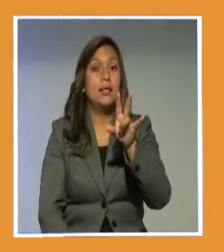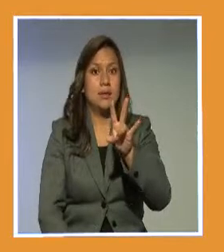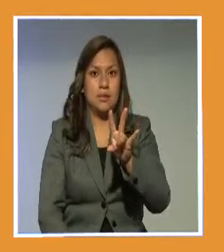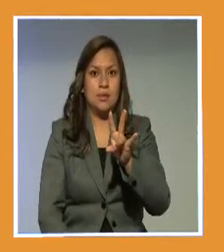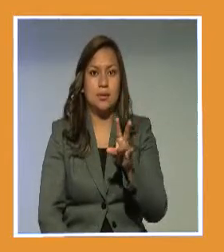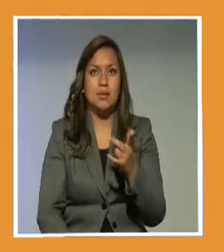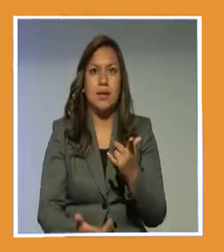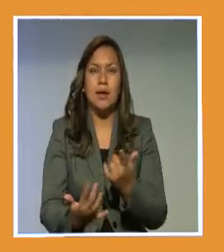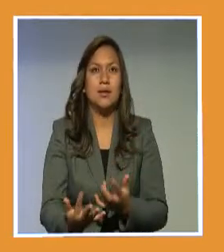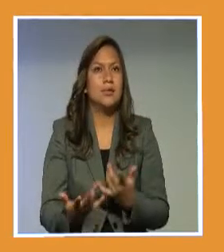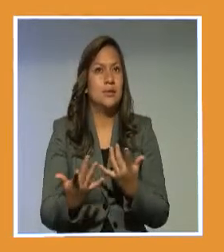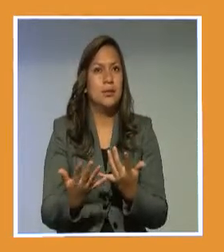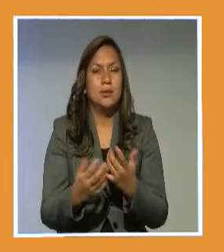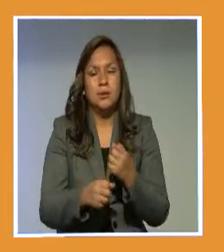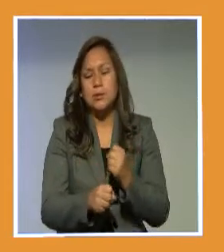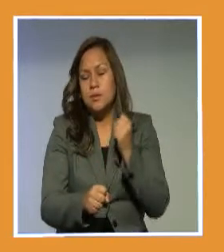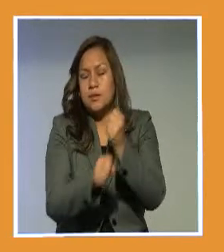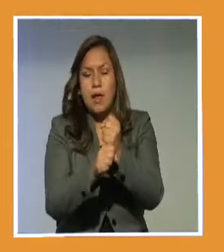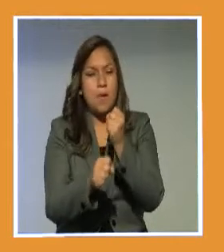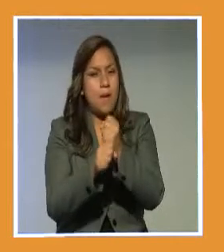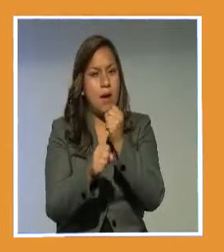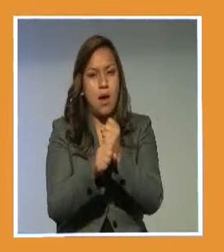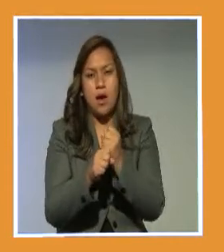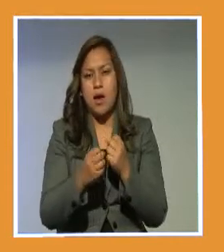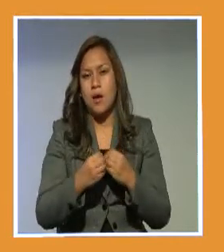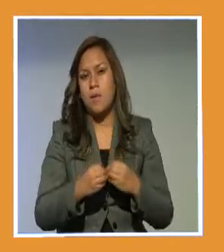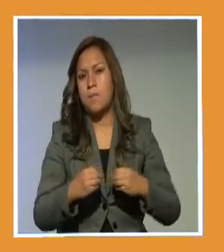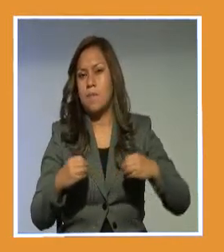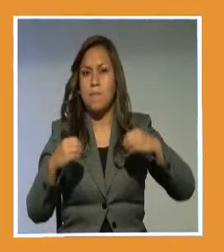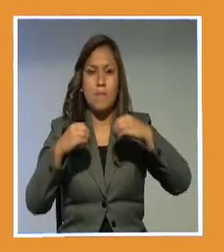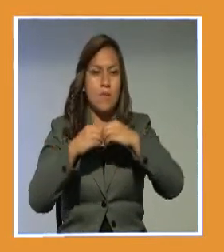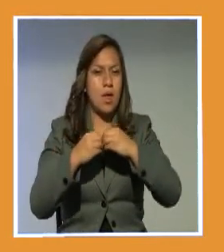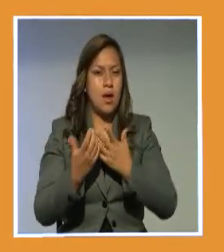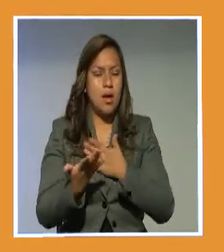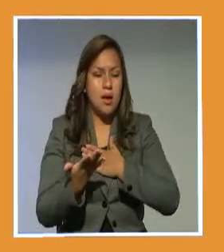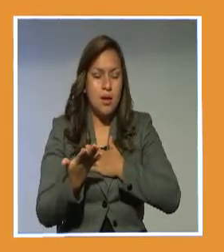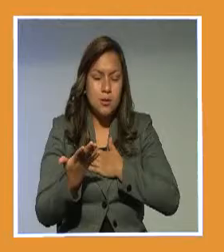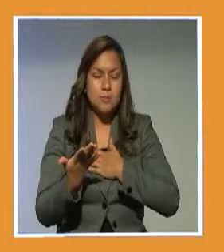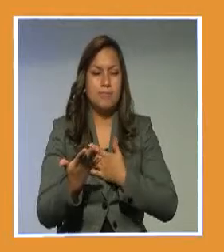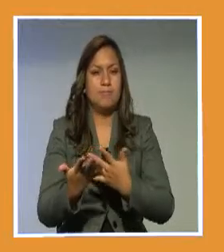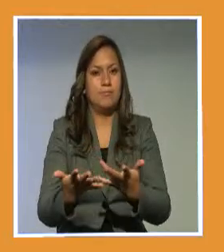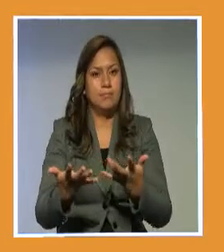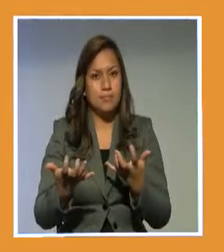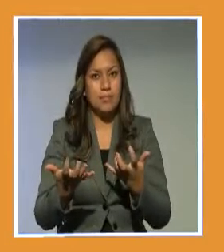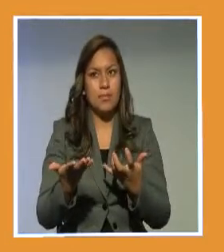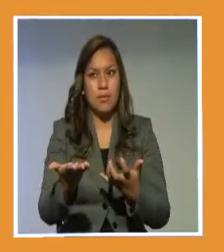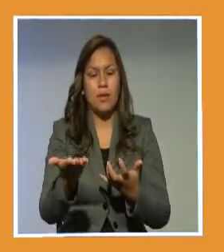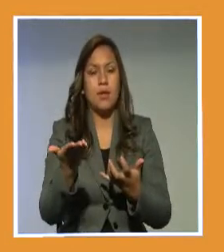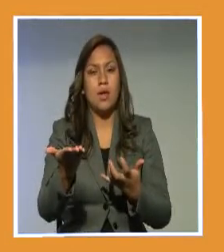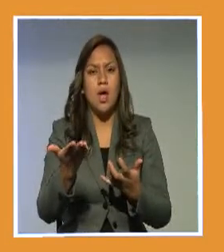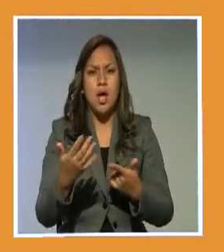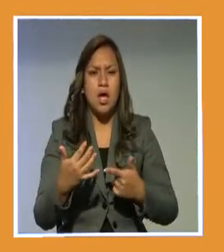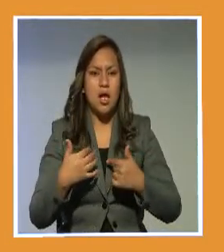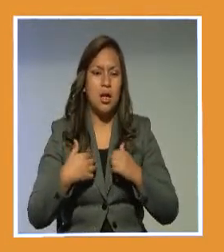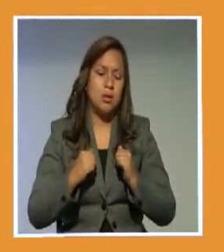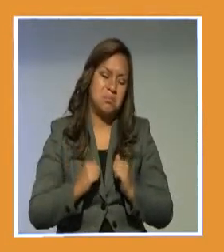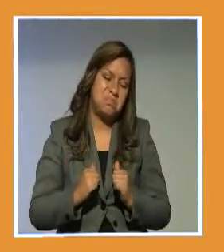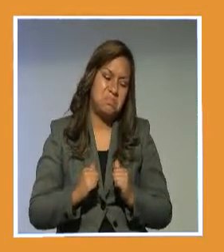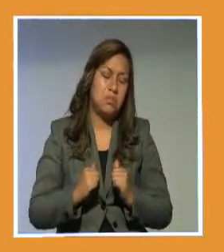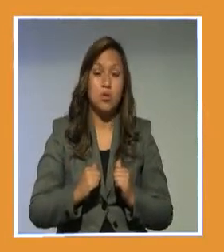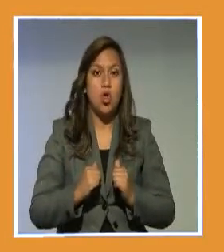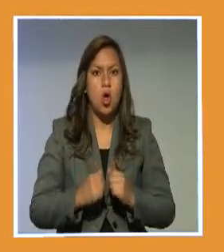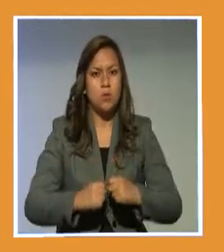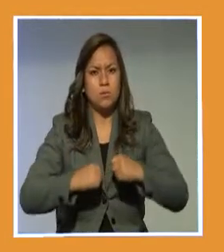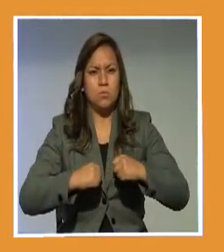muchísima esperanza, de mucho trabajo, de mucha pasión por esta patria, a no desmayar, a no bajar la guardia, a saber que siempre